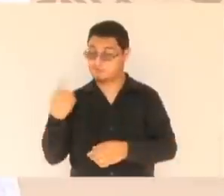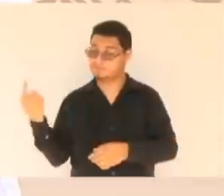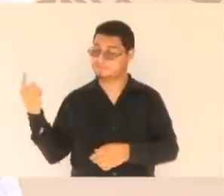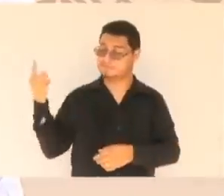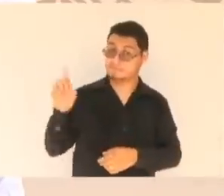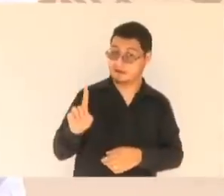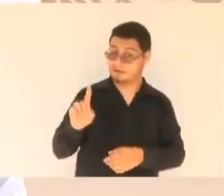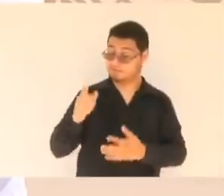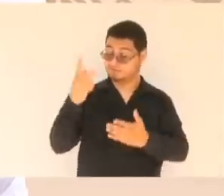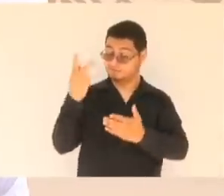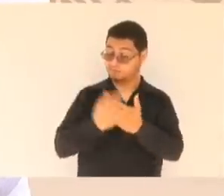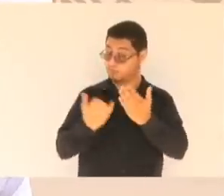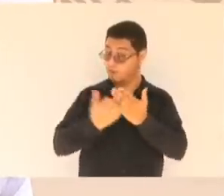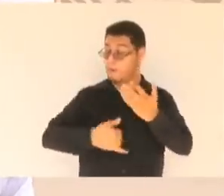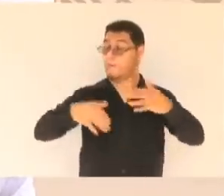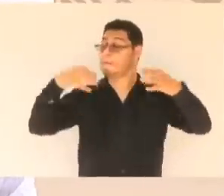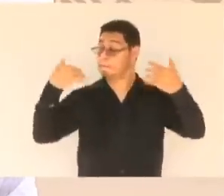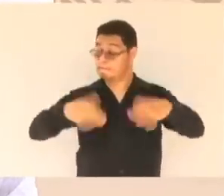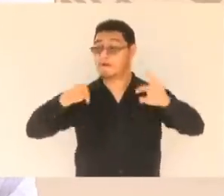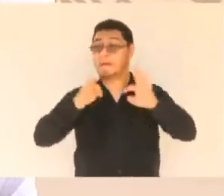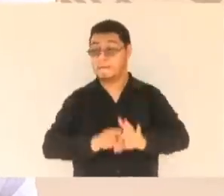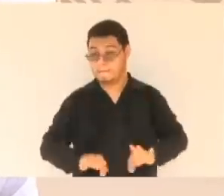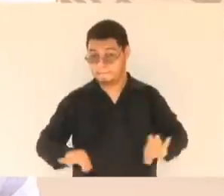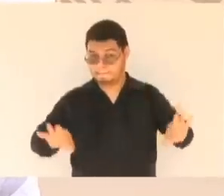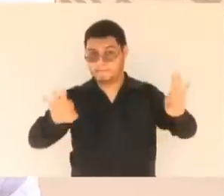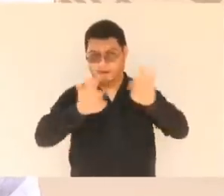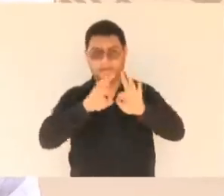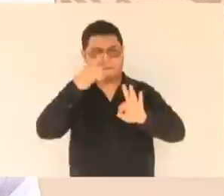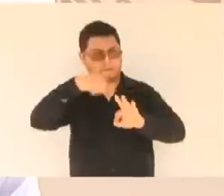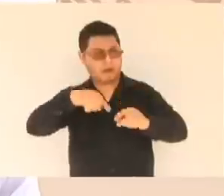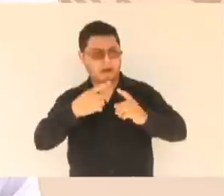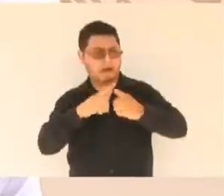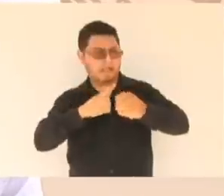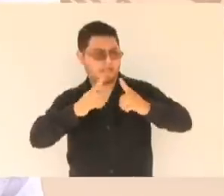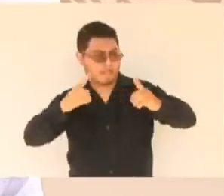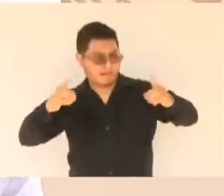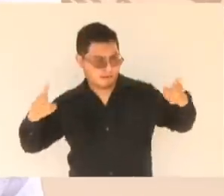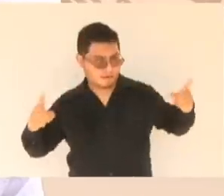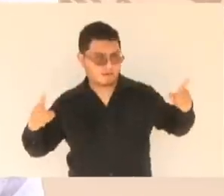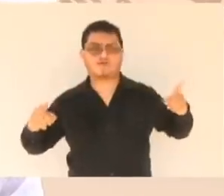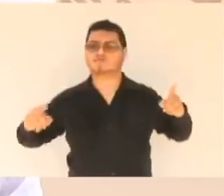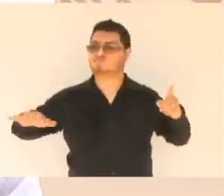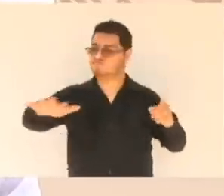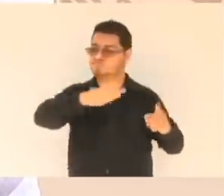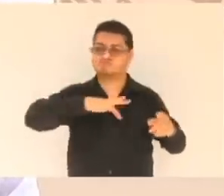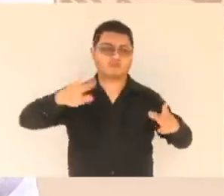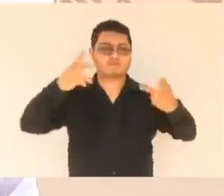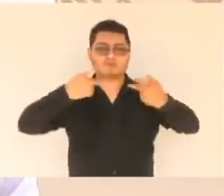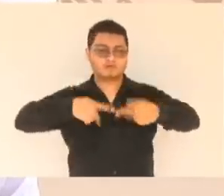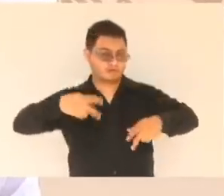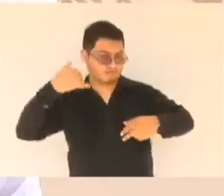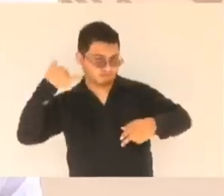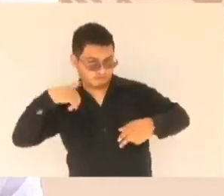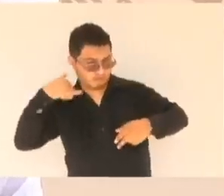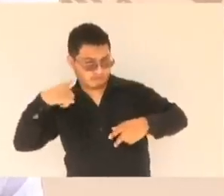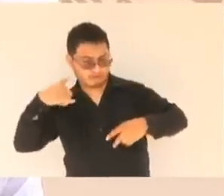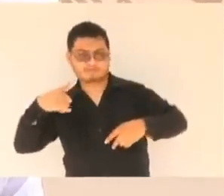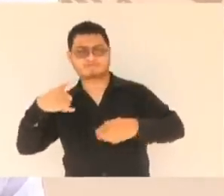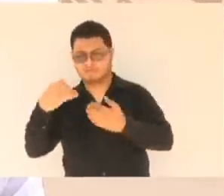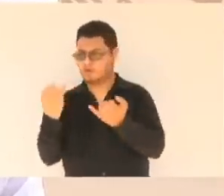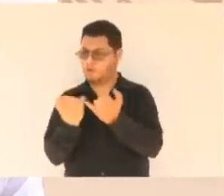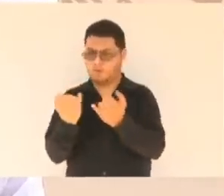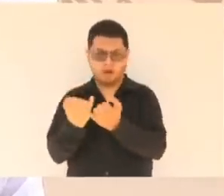Son proyectos muy importantes para el desarrollo de Yucatán y para el desarrollo de